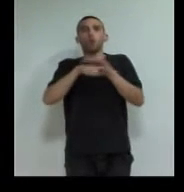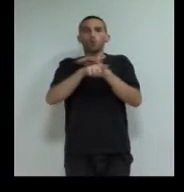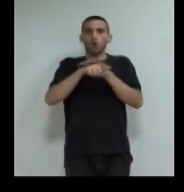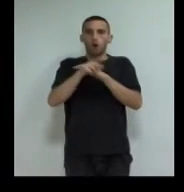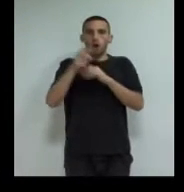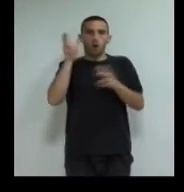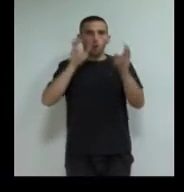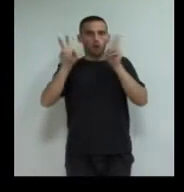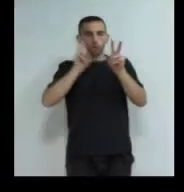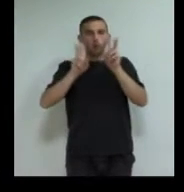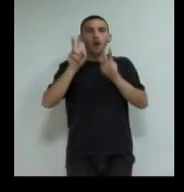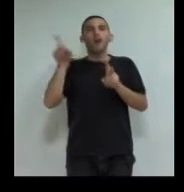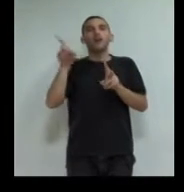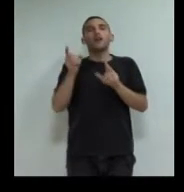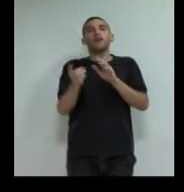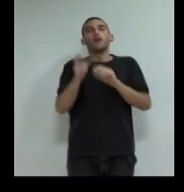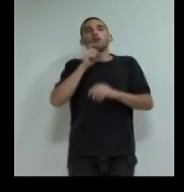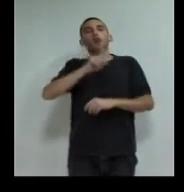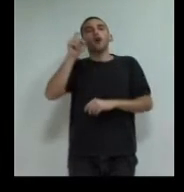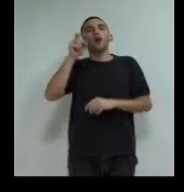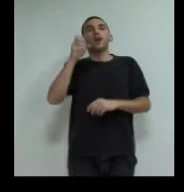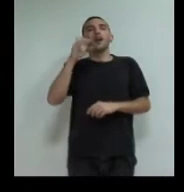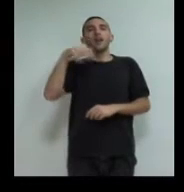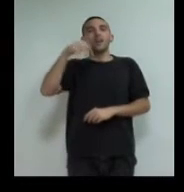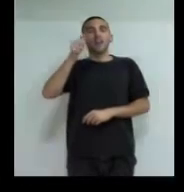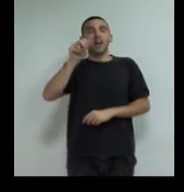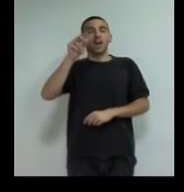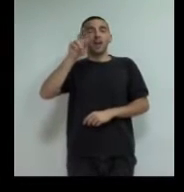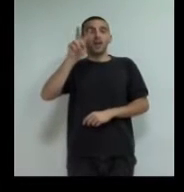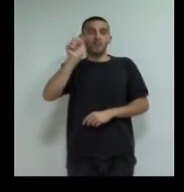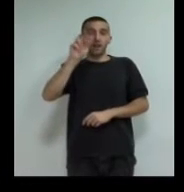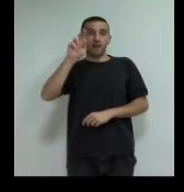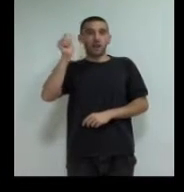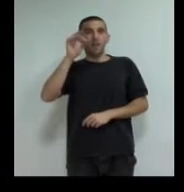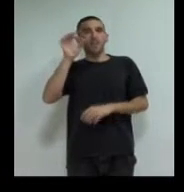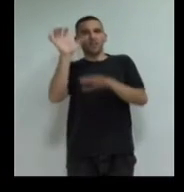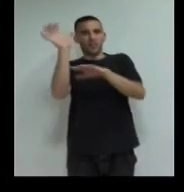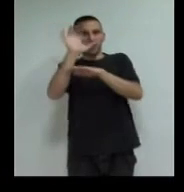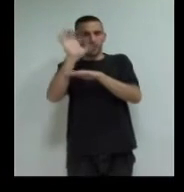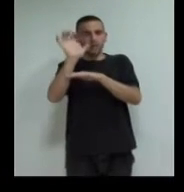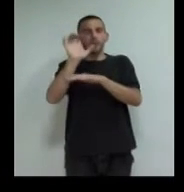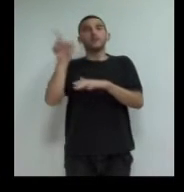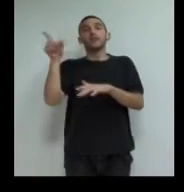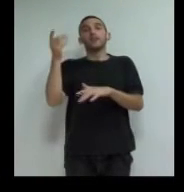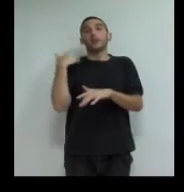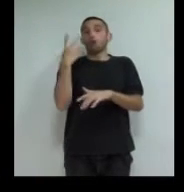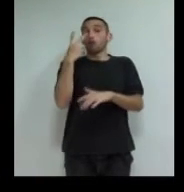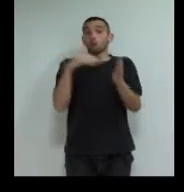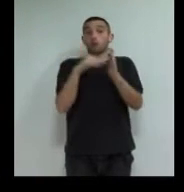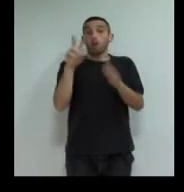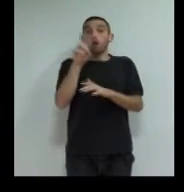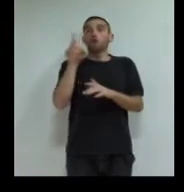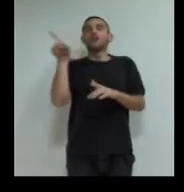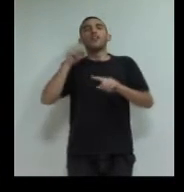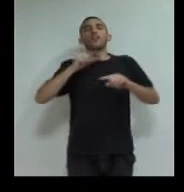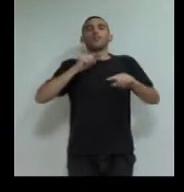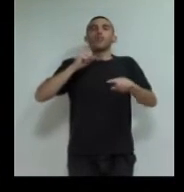es socio fundador de Navarra de Cine desde el año 2002 dirige el Festival de Cine de